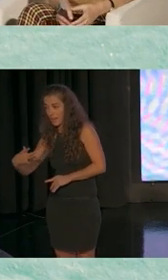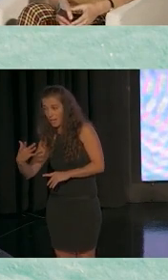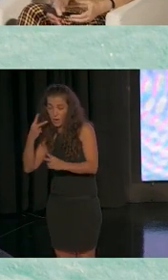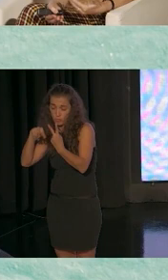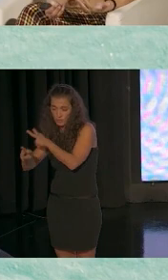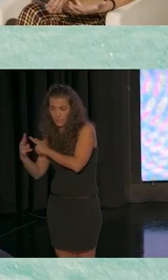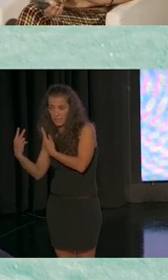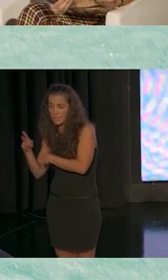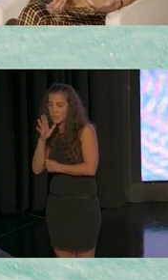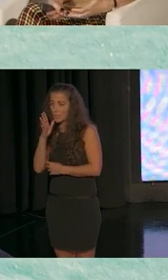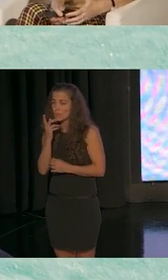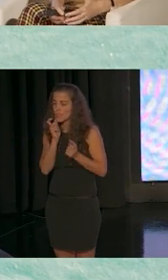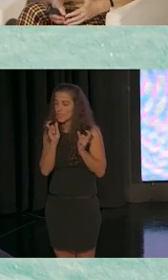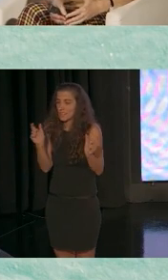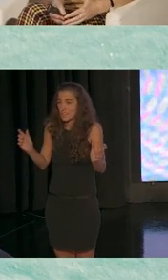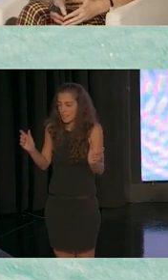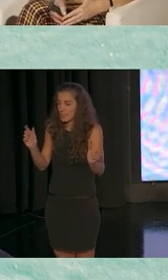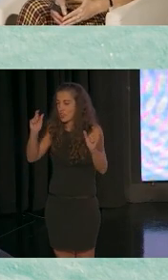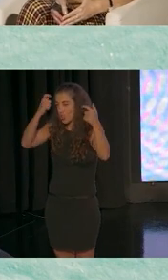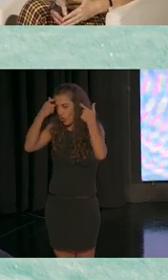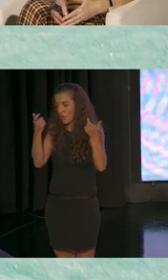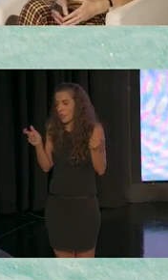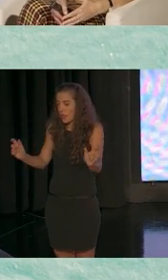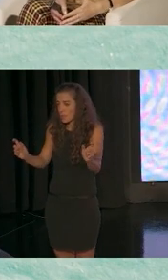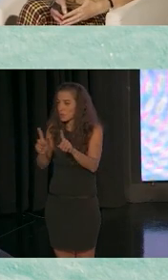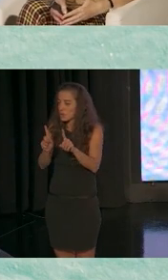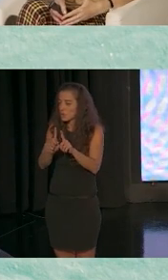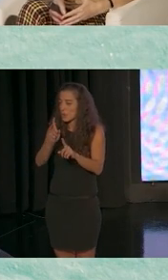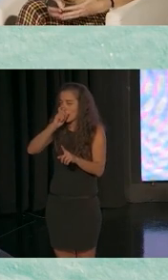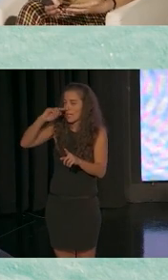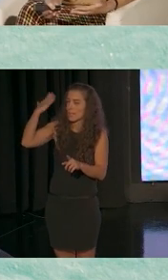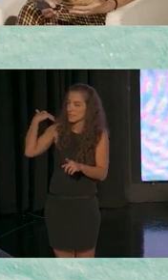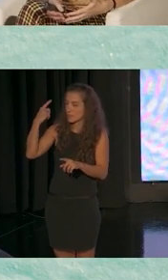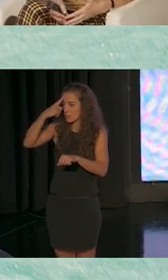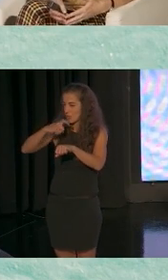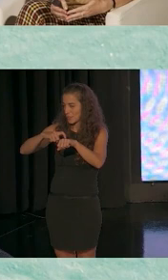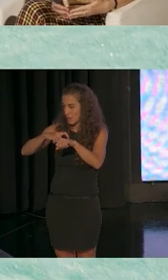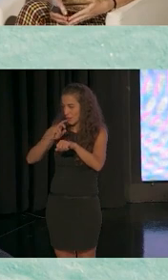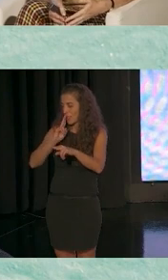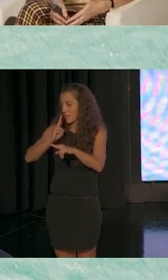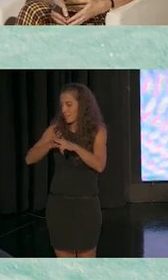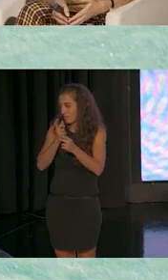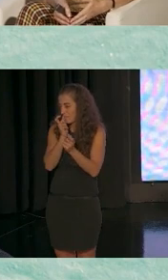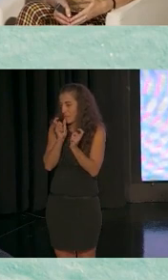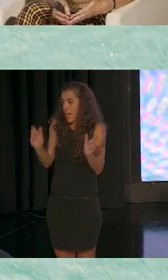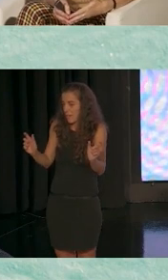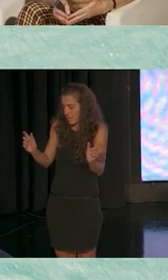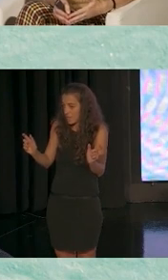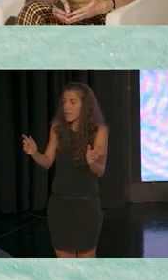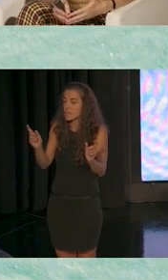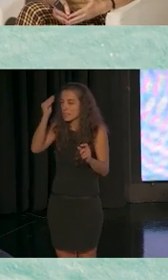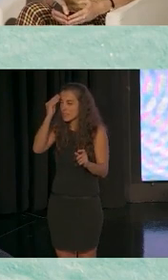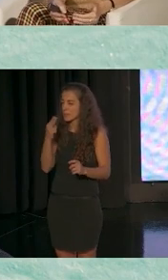porque es una terminología que en psicología es muy muy antigua muy conocida pero que nos parece digamos que puede ser